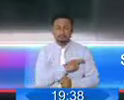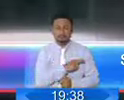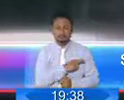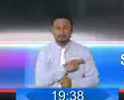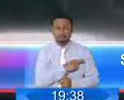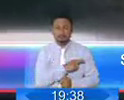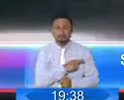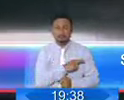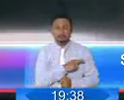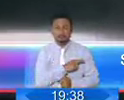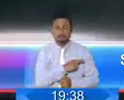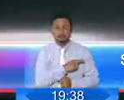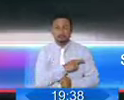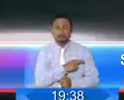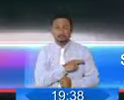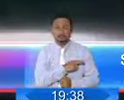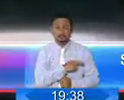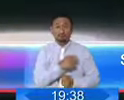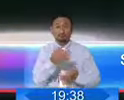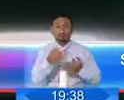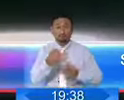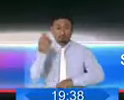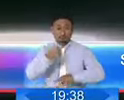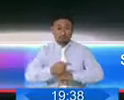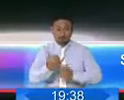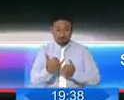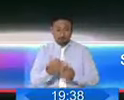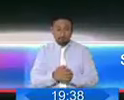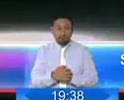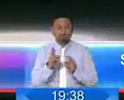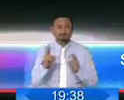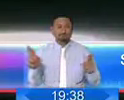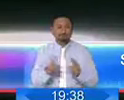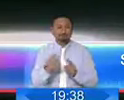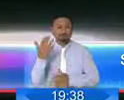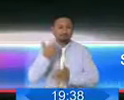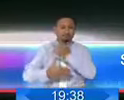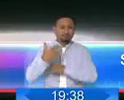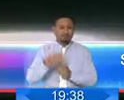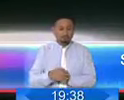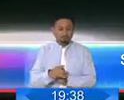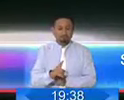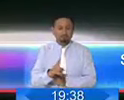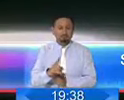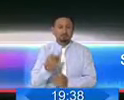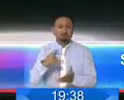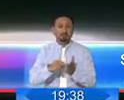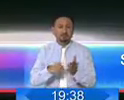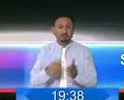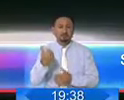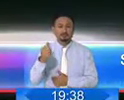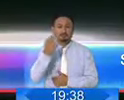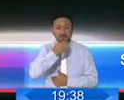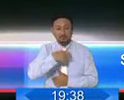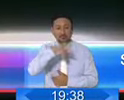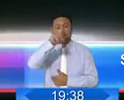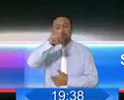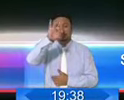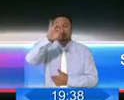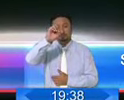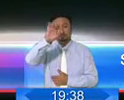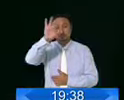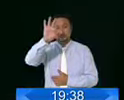propósito de esta fecha, le hemos preparado una reseña histórica de lo que fue el 10 de agosto